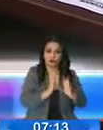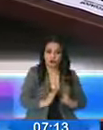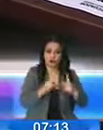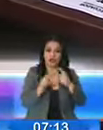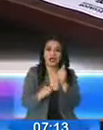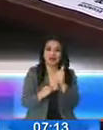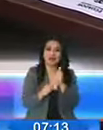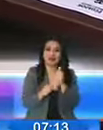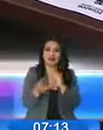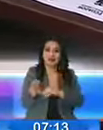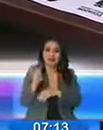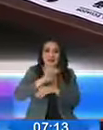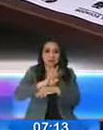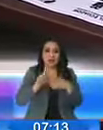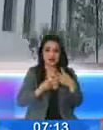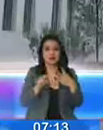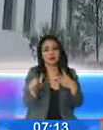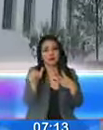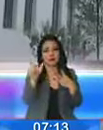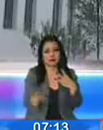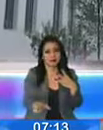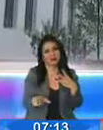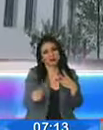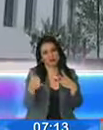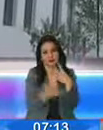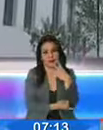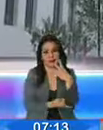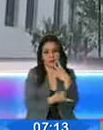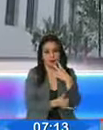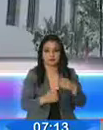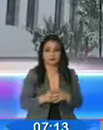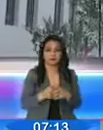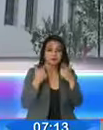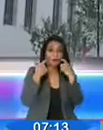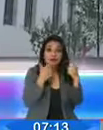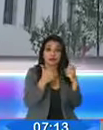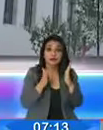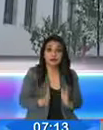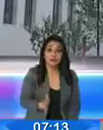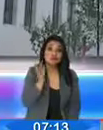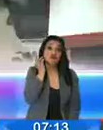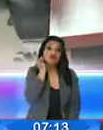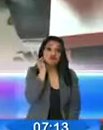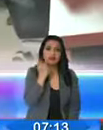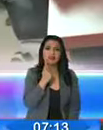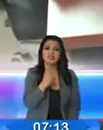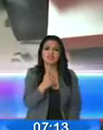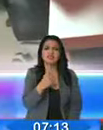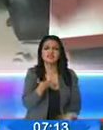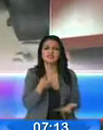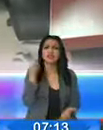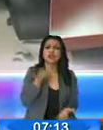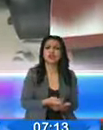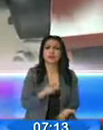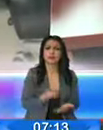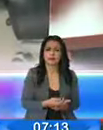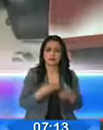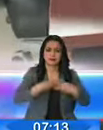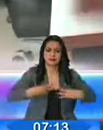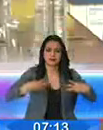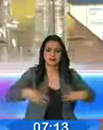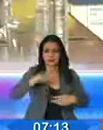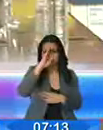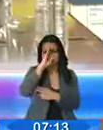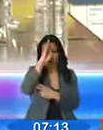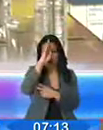y una persona extranjera. Según la fiscal Claudia Romero, existirían irregularidades en la compra de insumos de la policía y